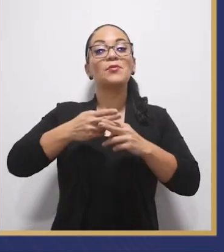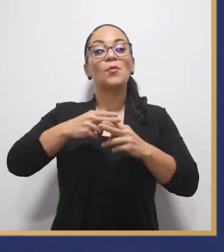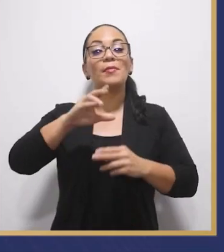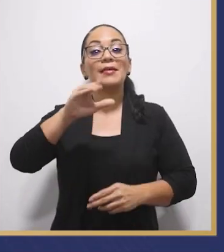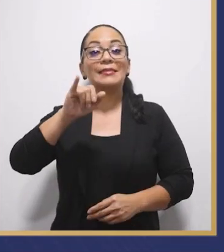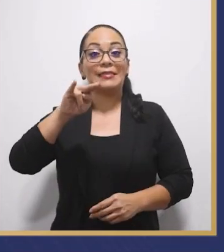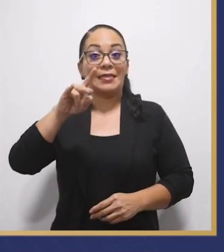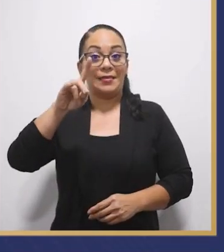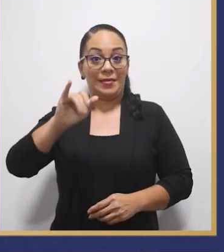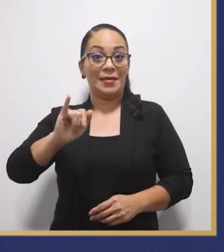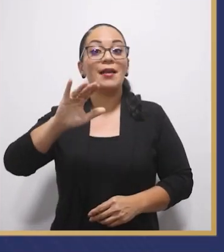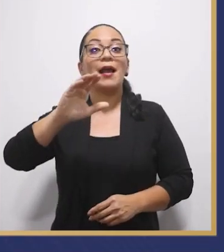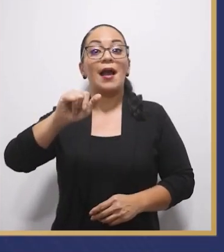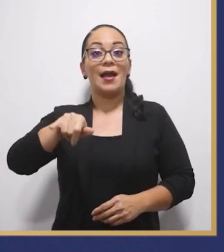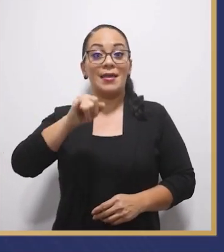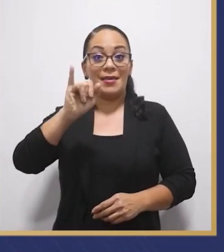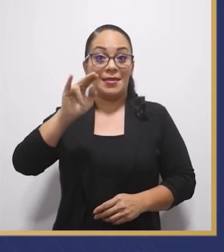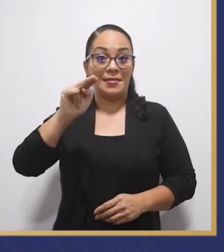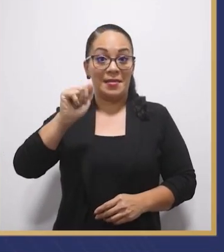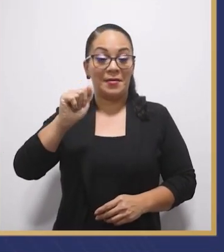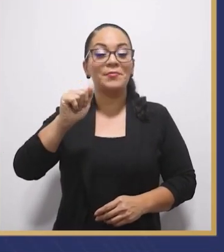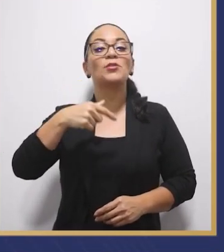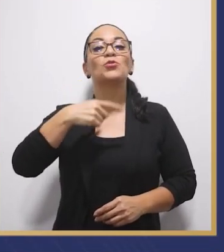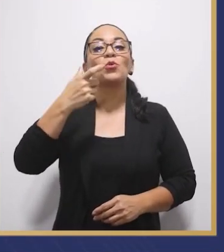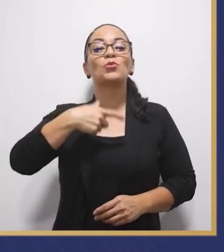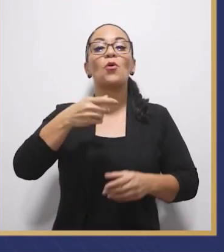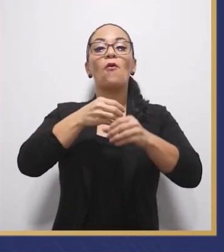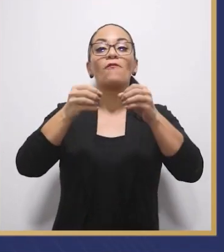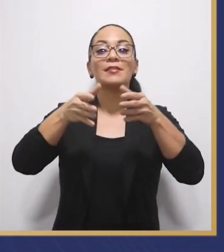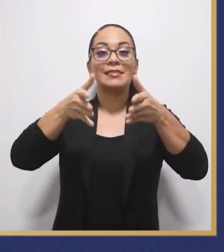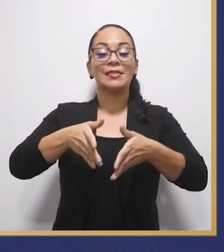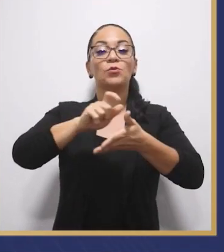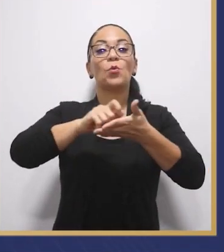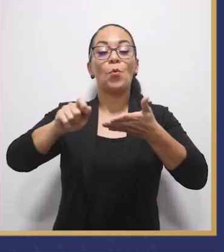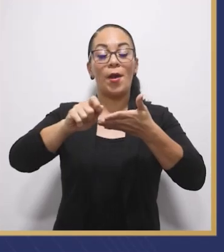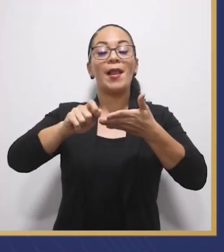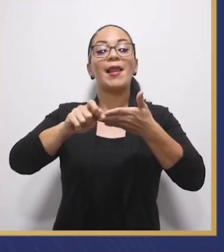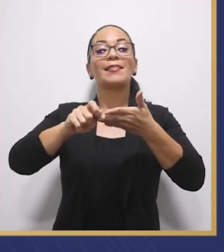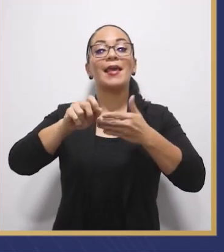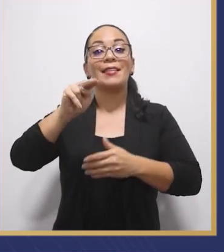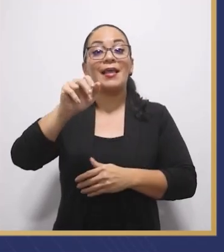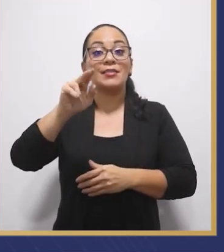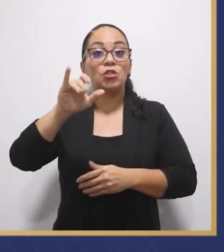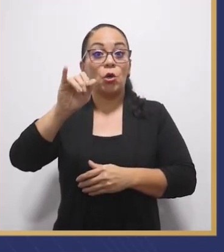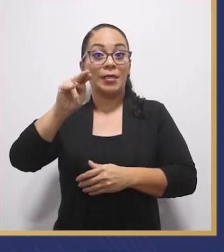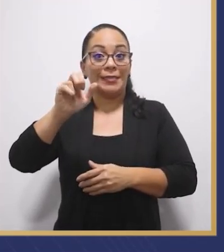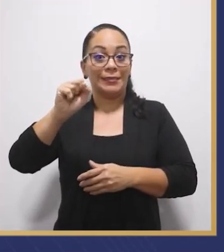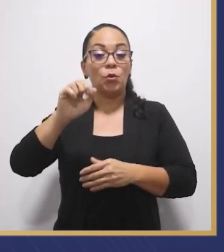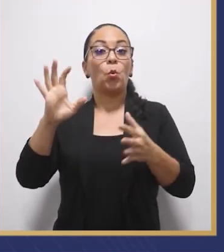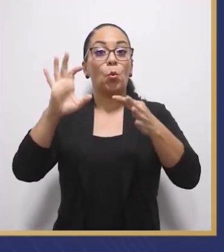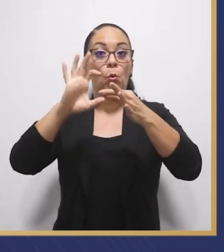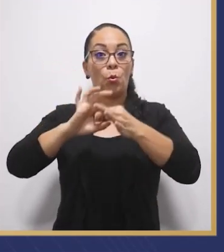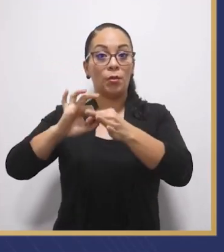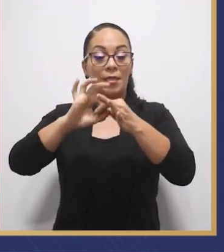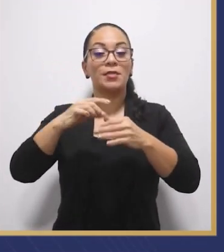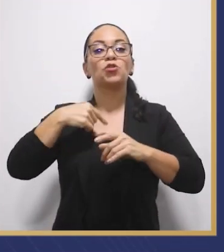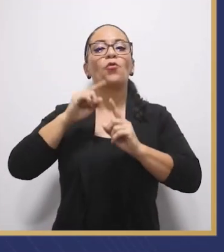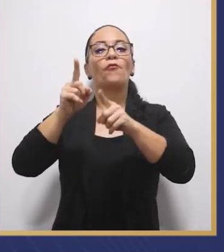Mi nombre es Cindy Cajina Bolaños, yo soy oficinista de la Escuela Ciudad de las Unidas. Yo me acerqué a IMAS porque